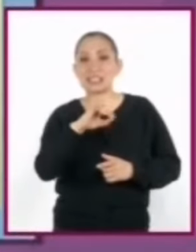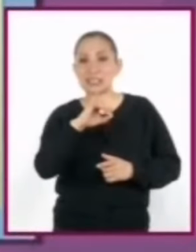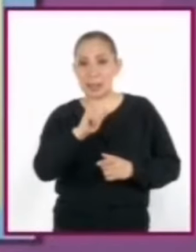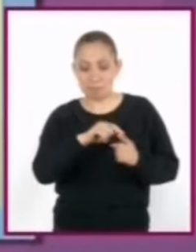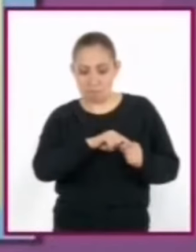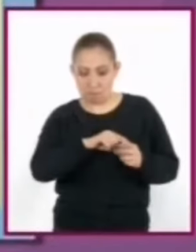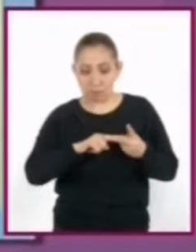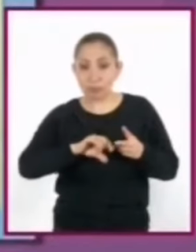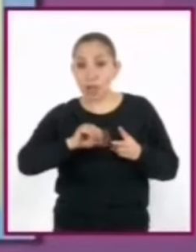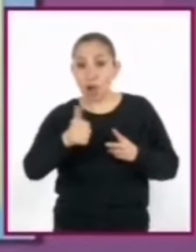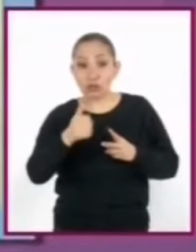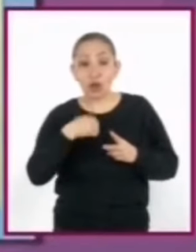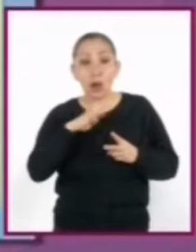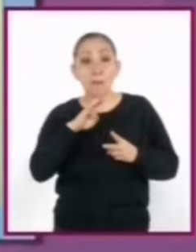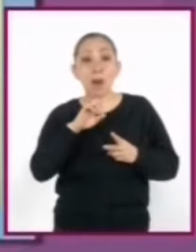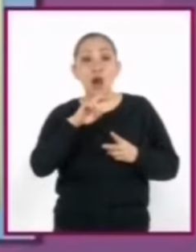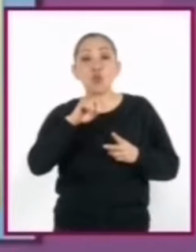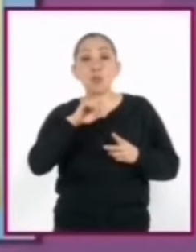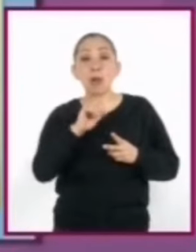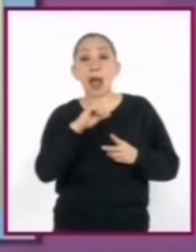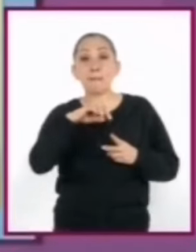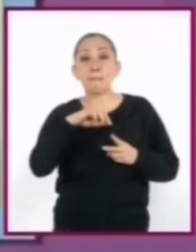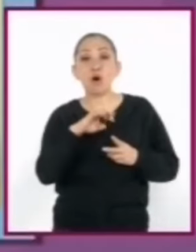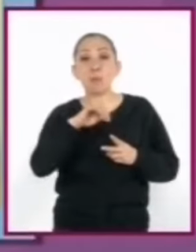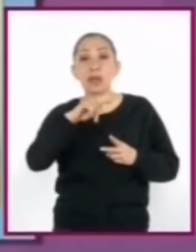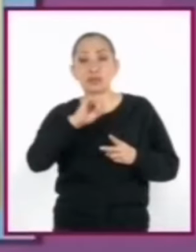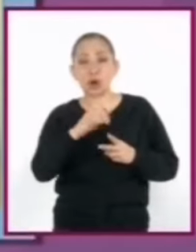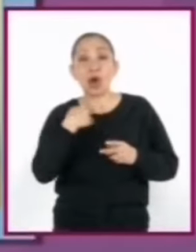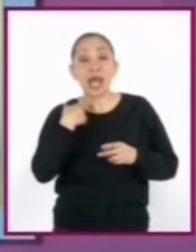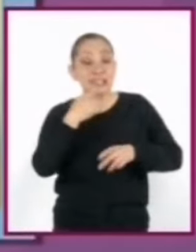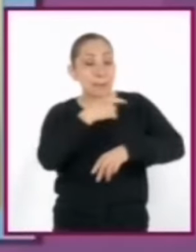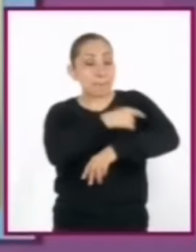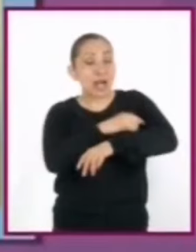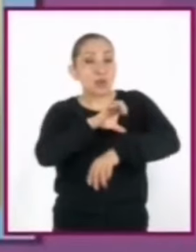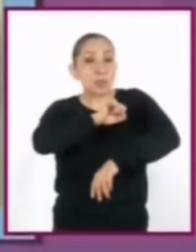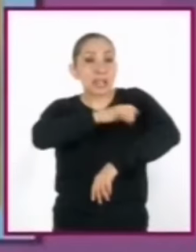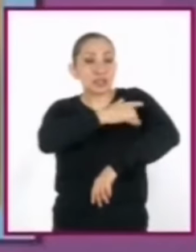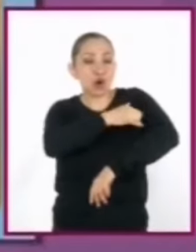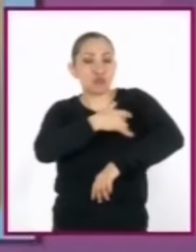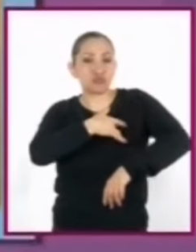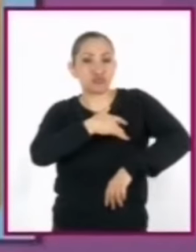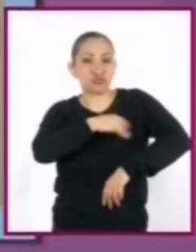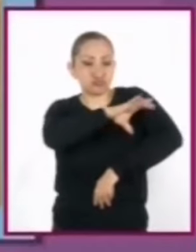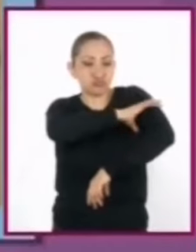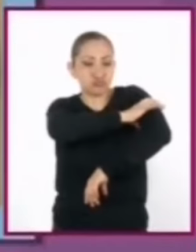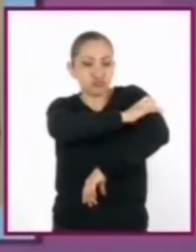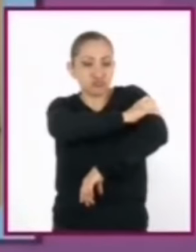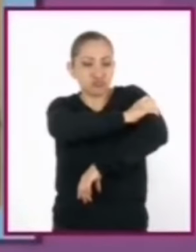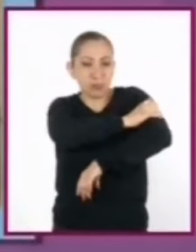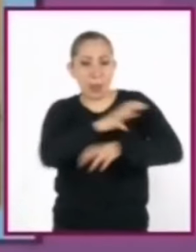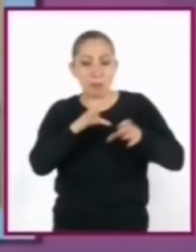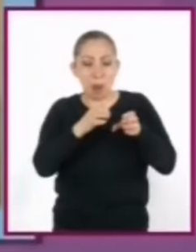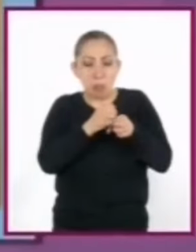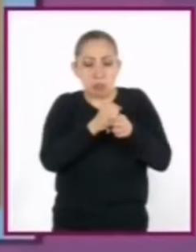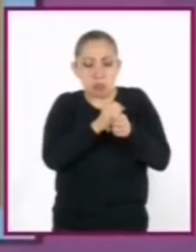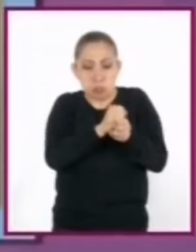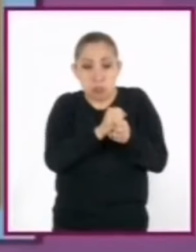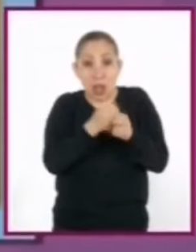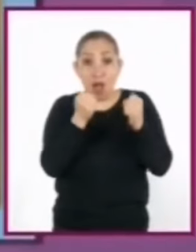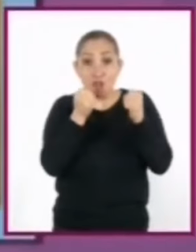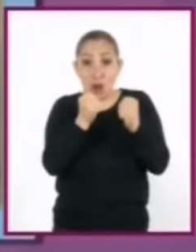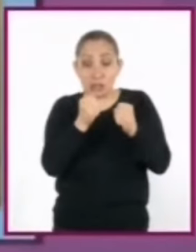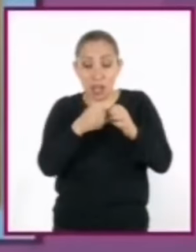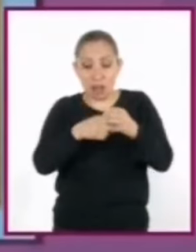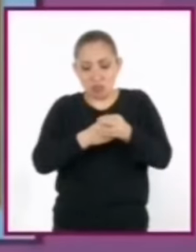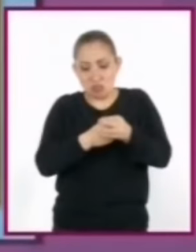otra parte, el baumanómetro basa su funcionamiento en medir la presión que se aplica a una arteria, la fuerza